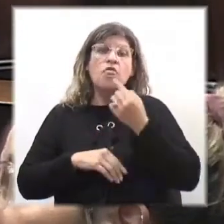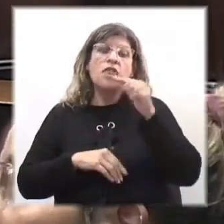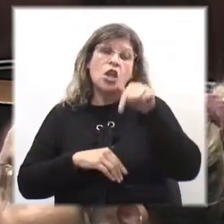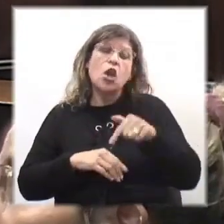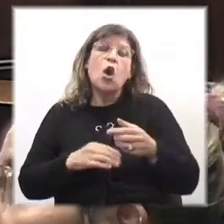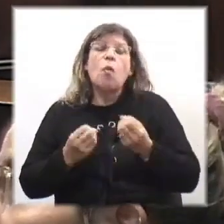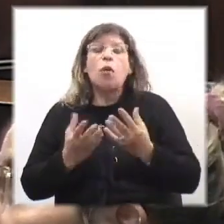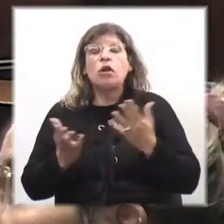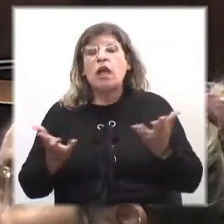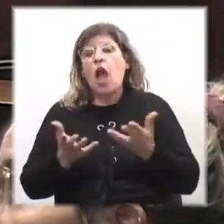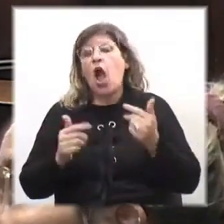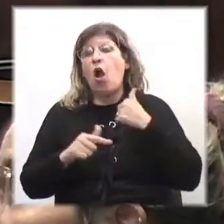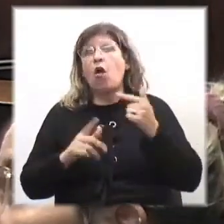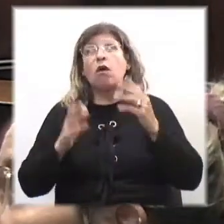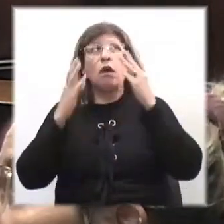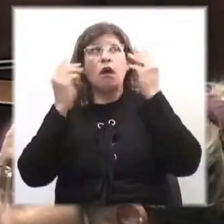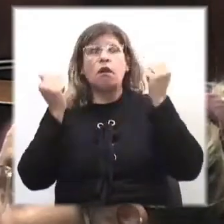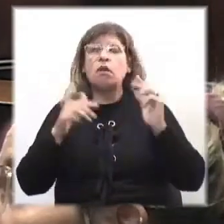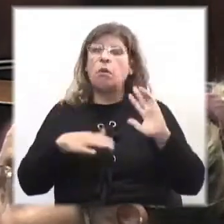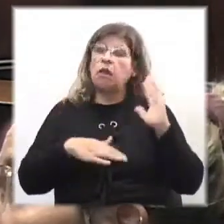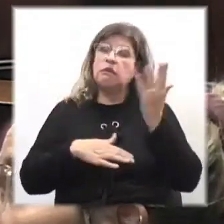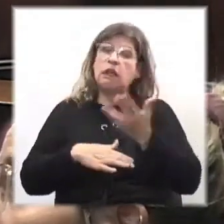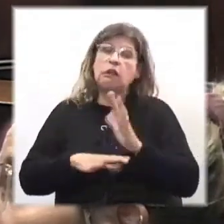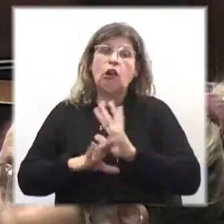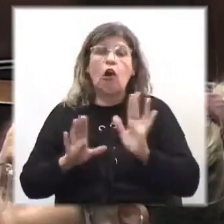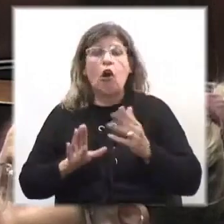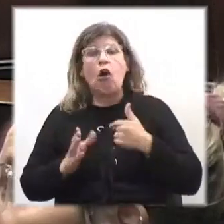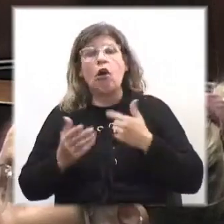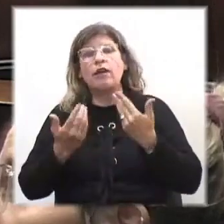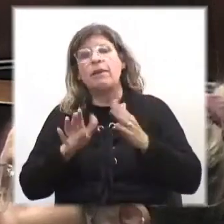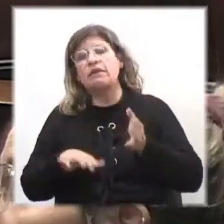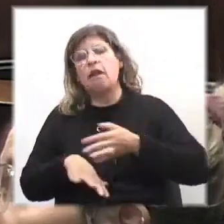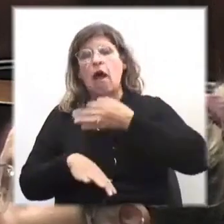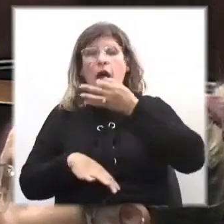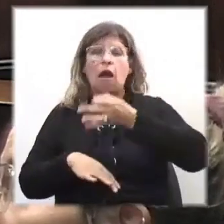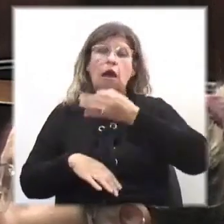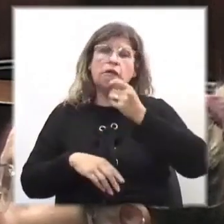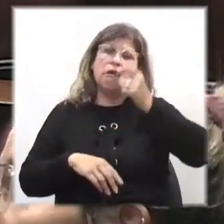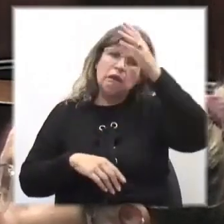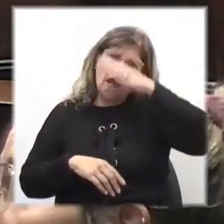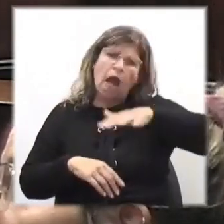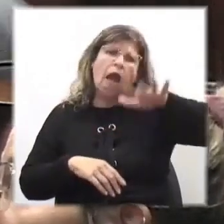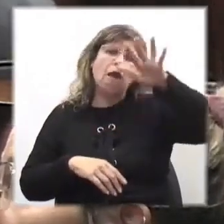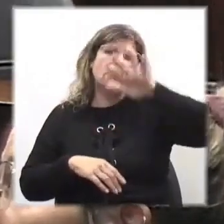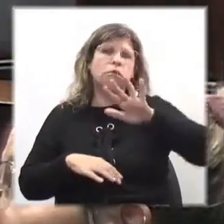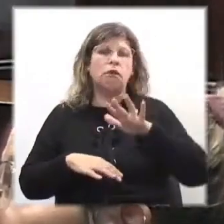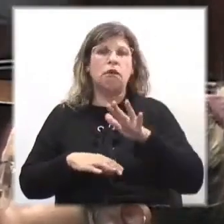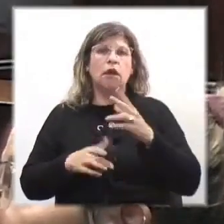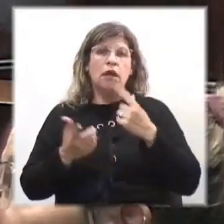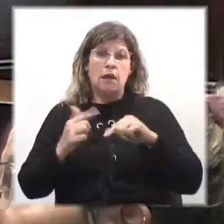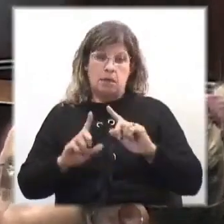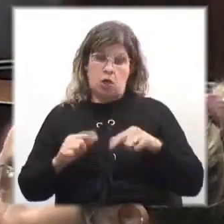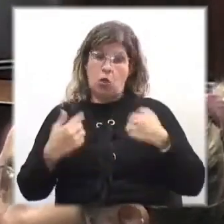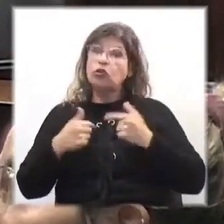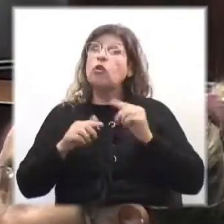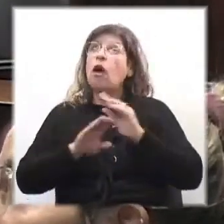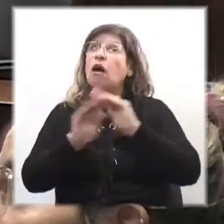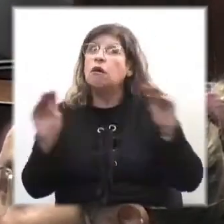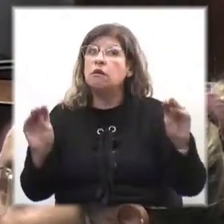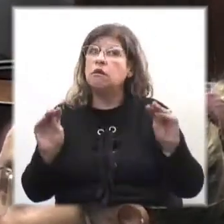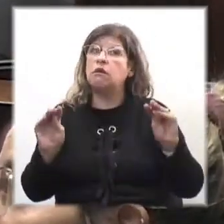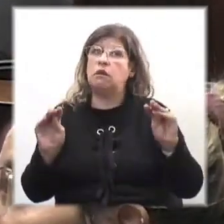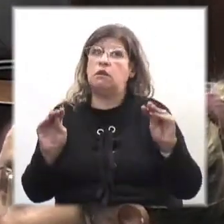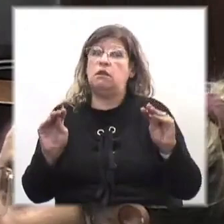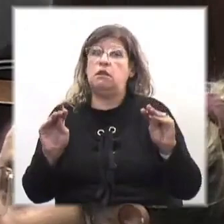porque ahora se nos habla de que nos olvidamos del interior Y empezamos con el discurso del campo pero cuando nosotros alertamos